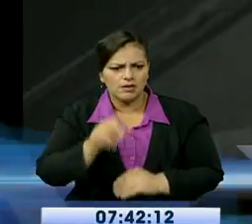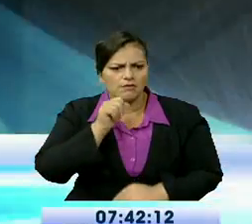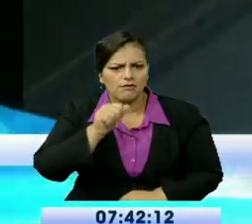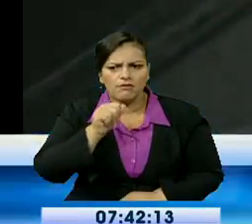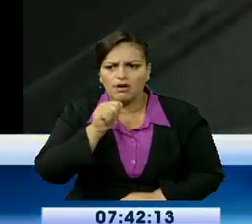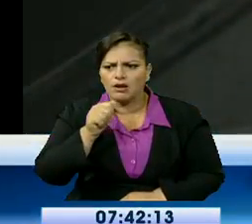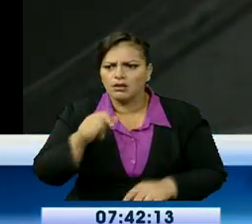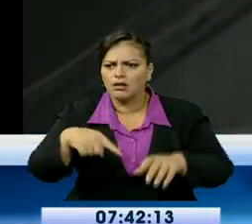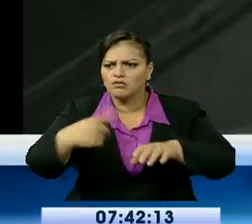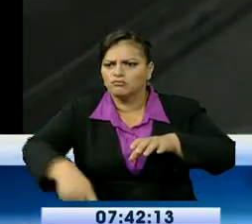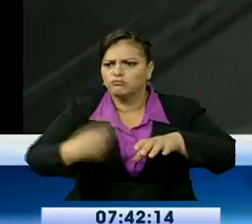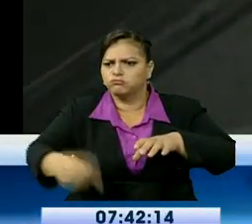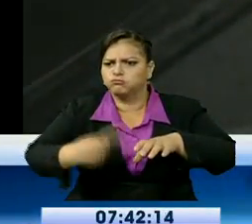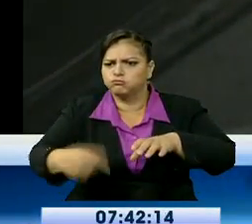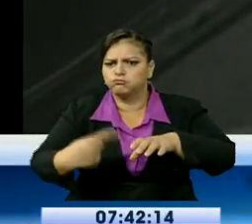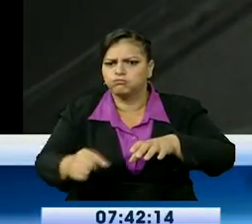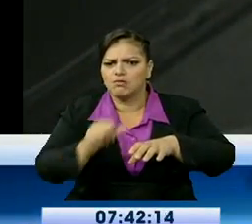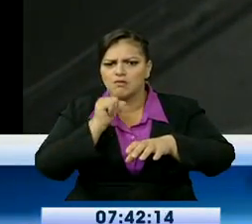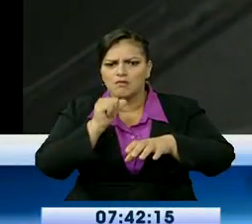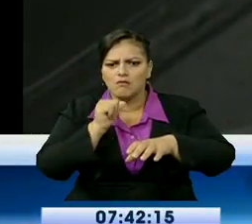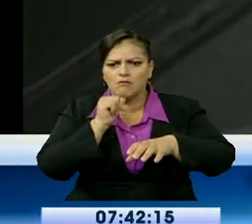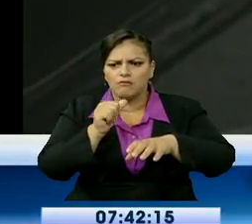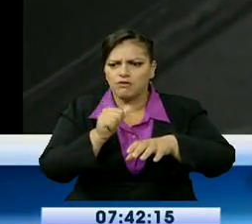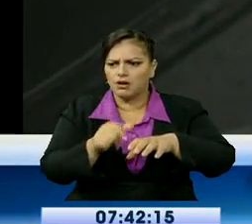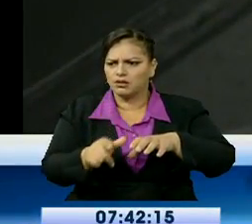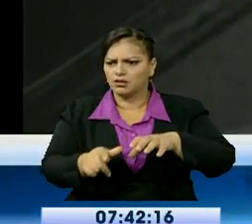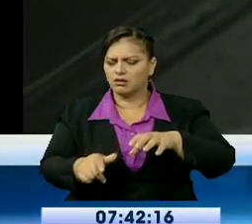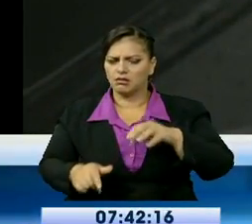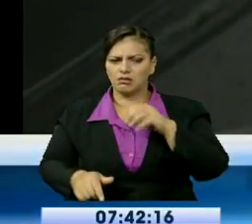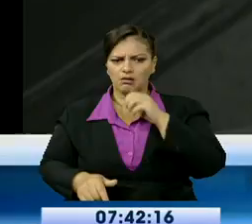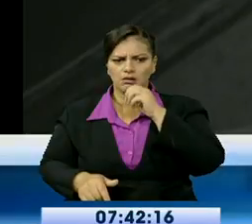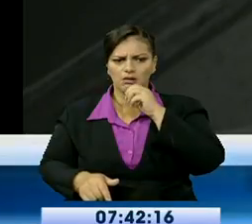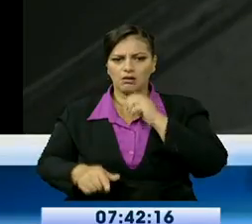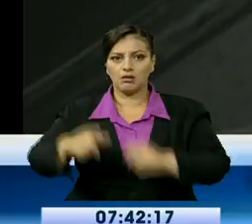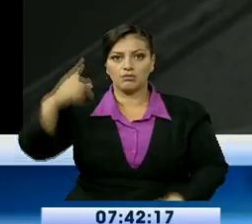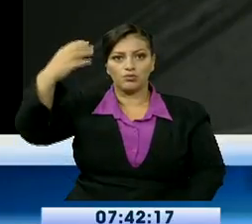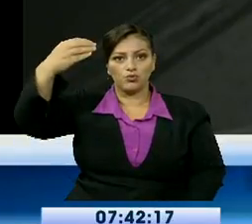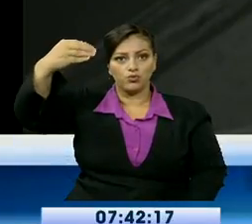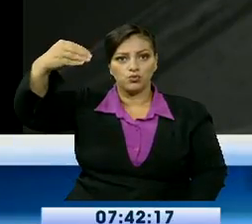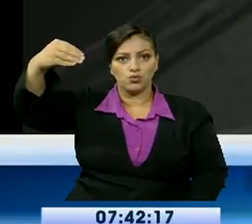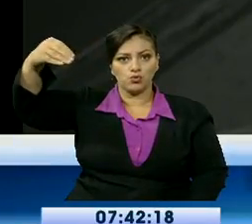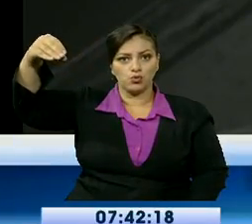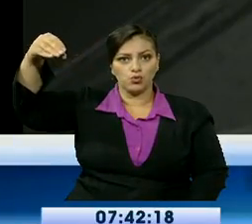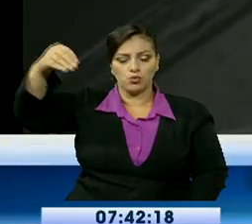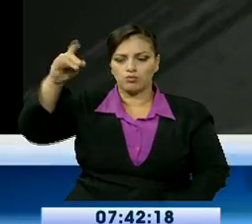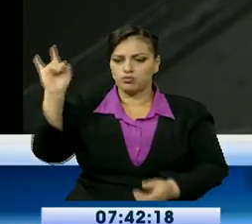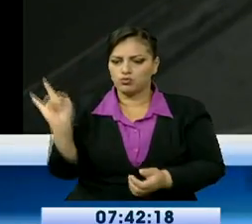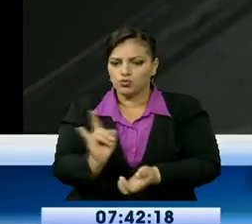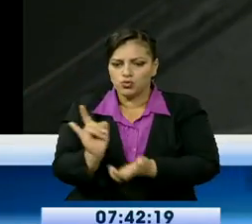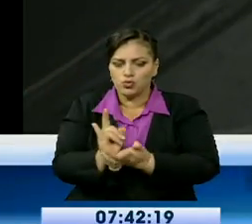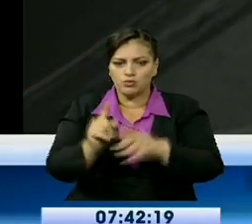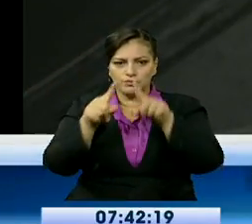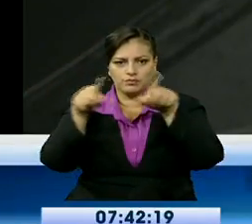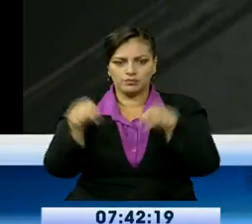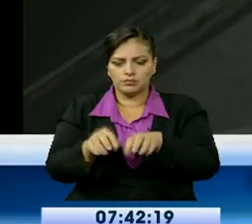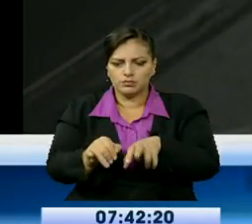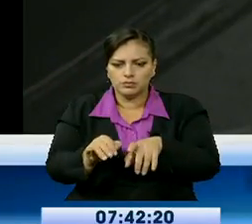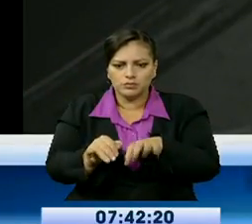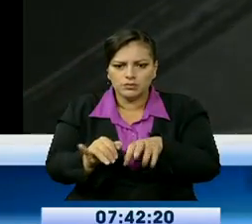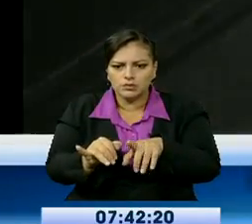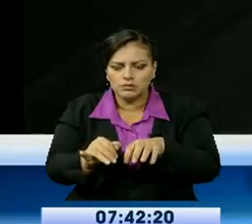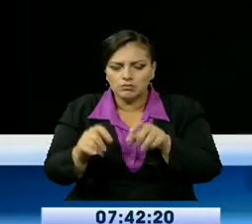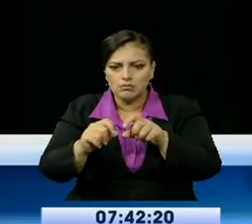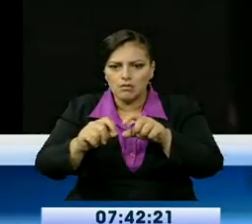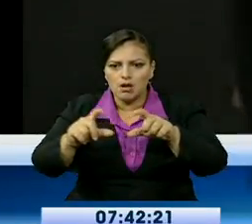que el individuo se había introducido dentro de la parte superior de la casa, bajó por la escalera y